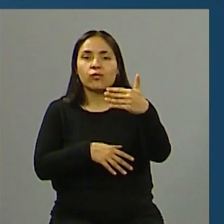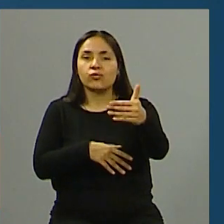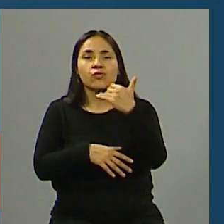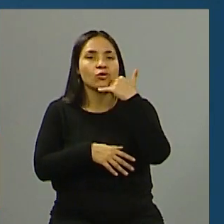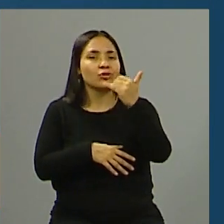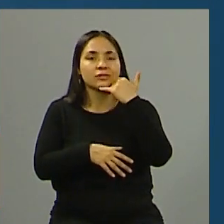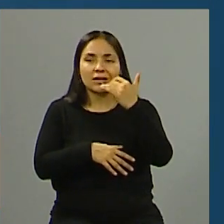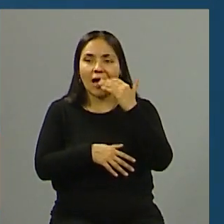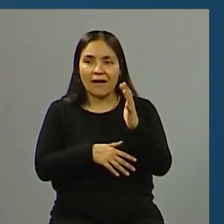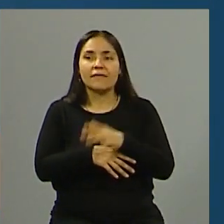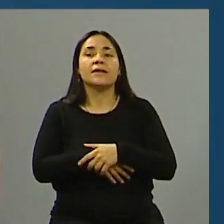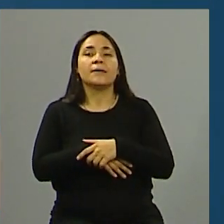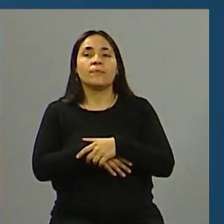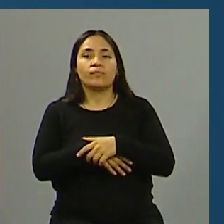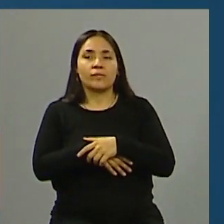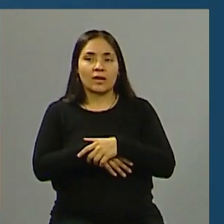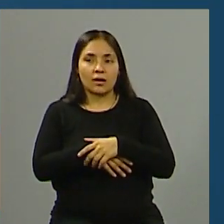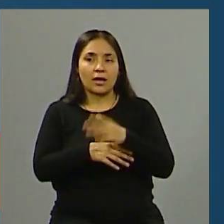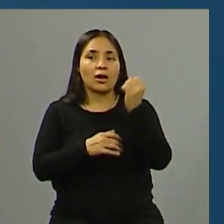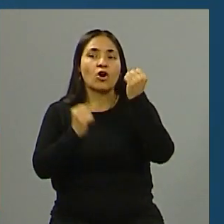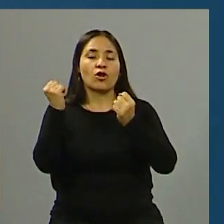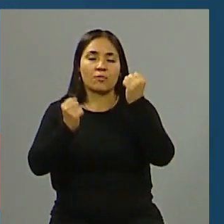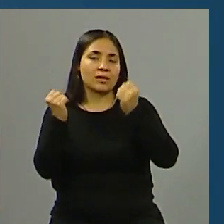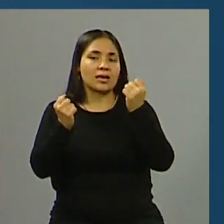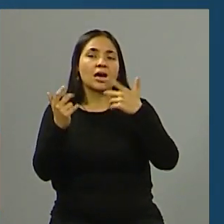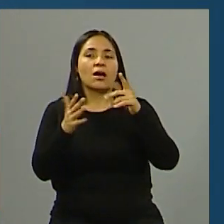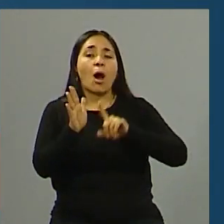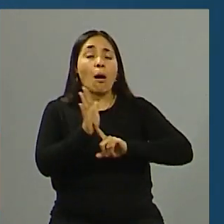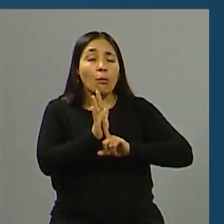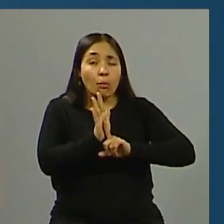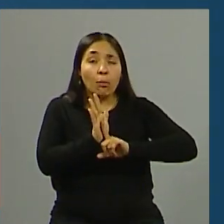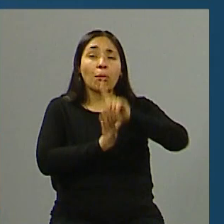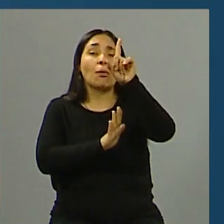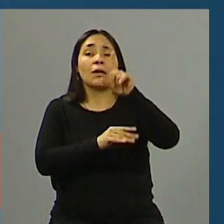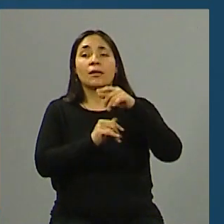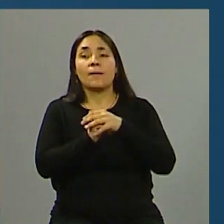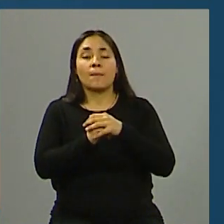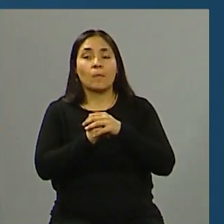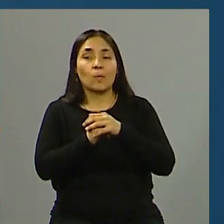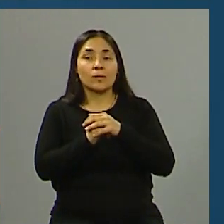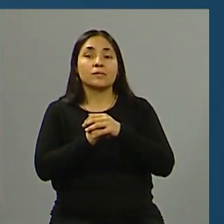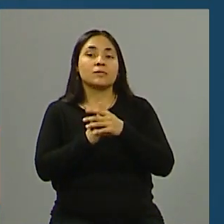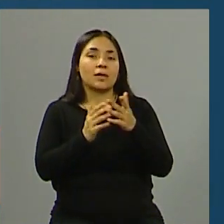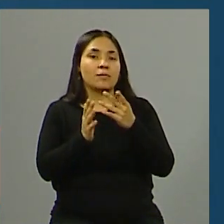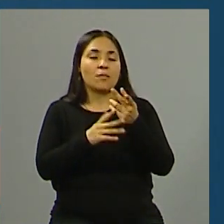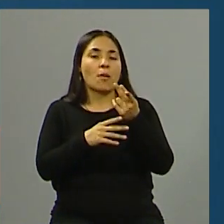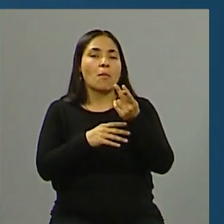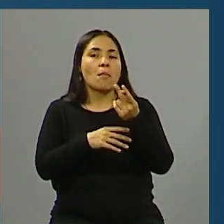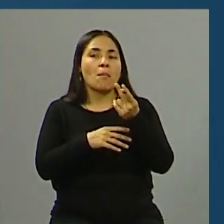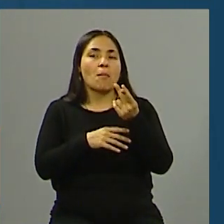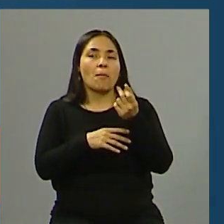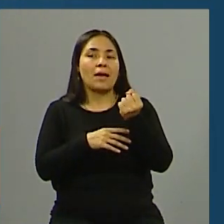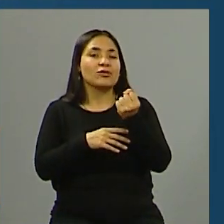que estamos en una nominalidad de la economía, ¿no? Sube todo y aumentamos, hablamos de más pesos que realmente